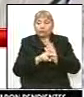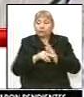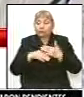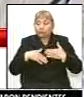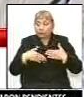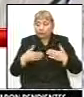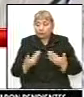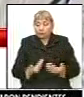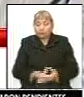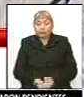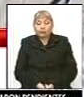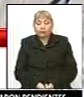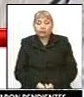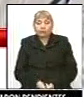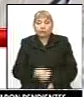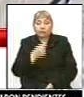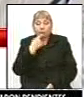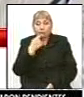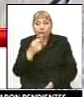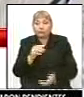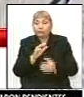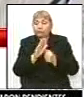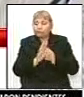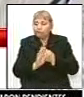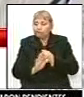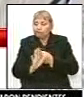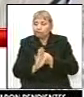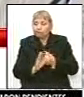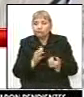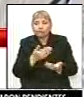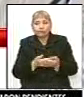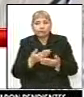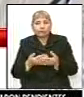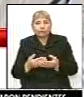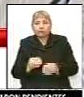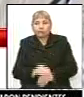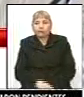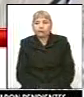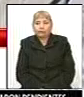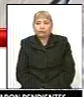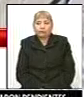puedan estar articuladas a protecciones convencionales